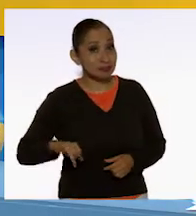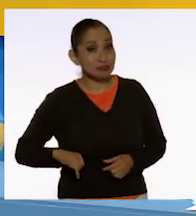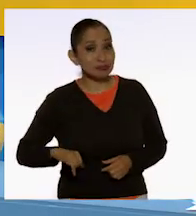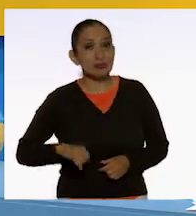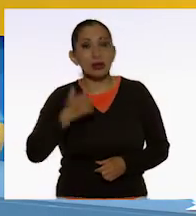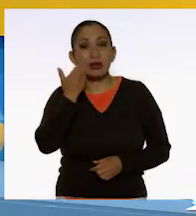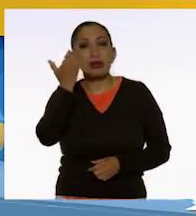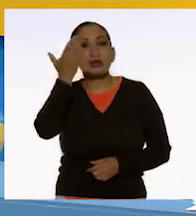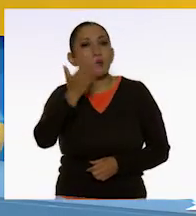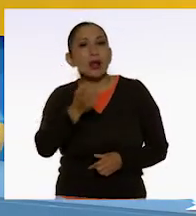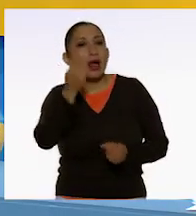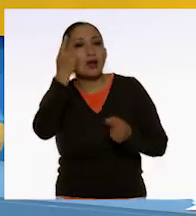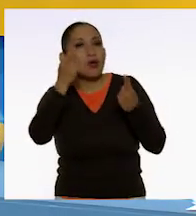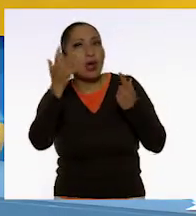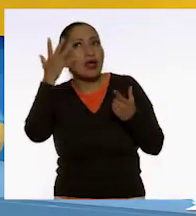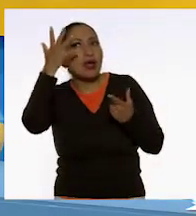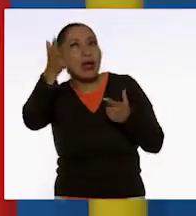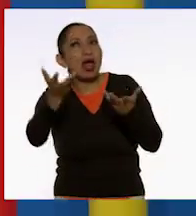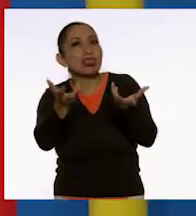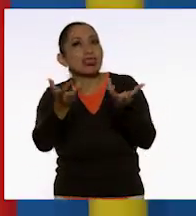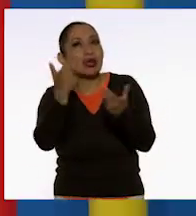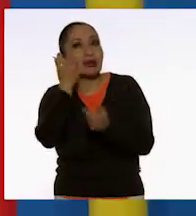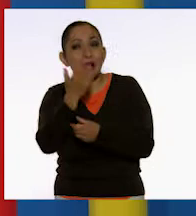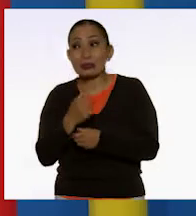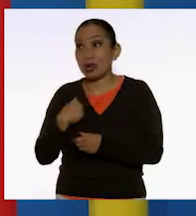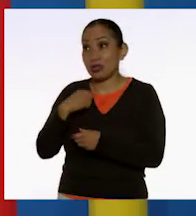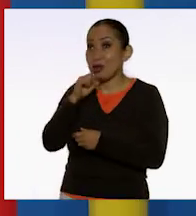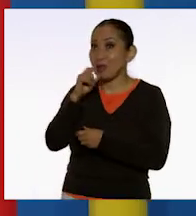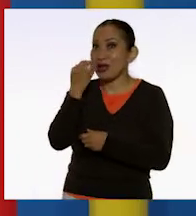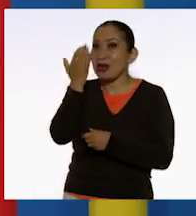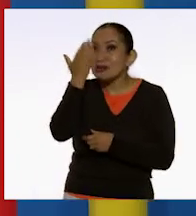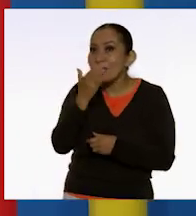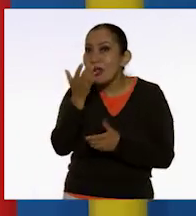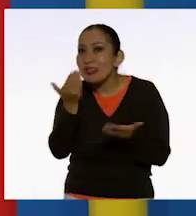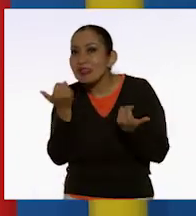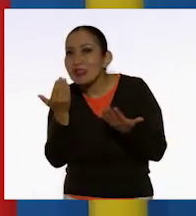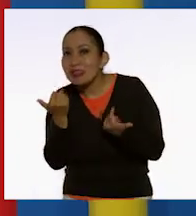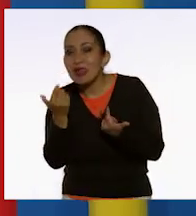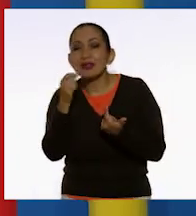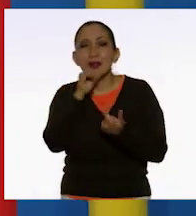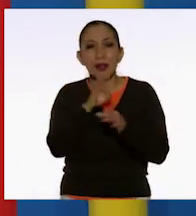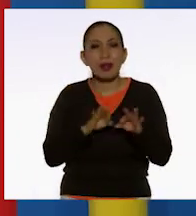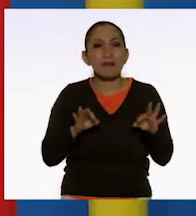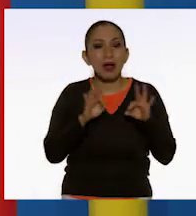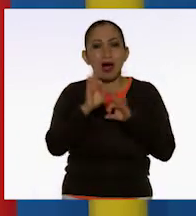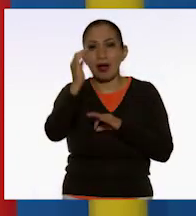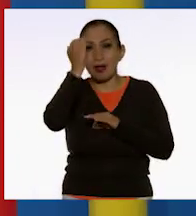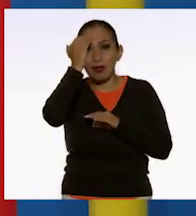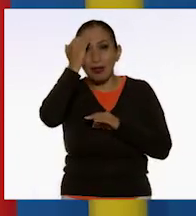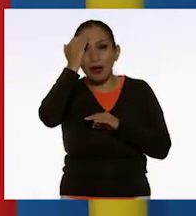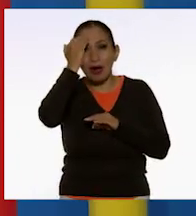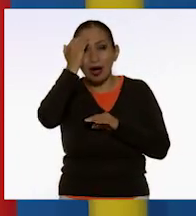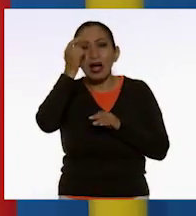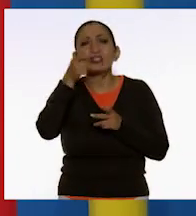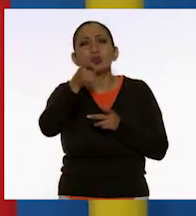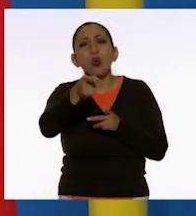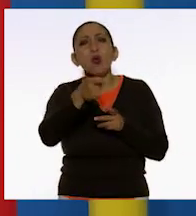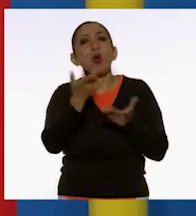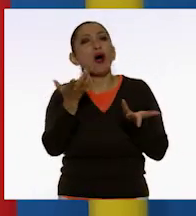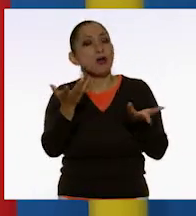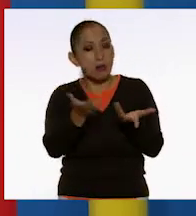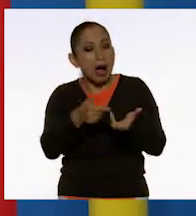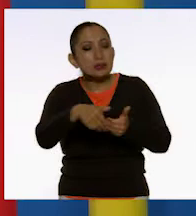Quisiera ya saber algunas expectativas. Yo también. E igual de importante sería conocer a qué se